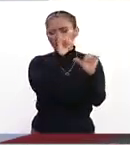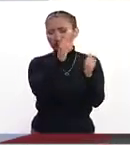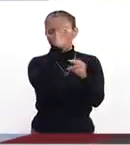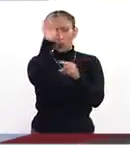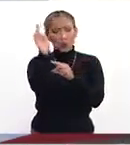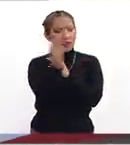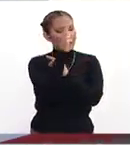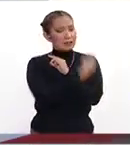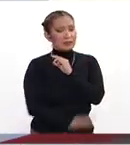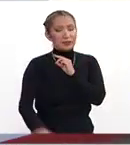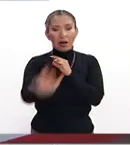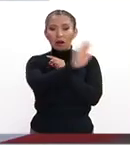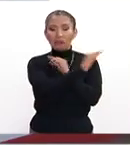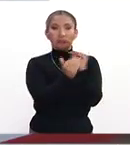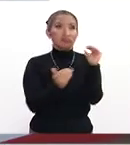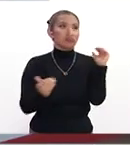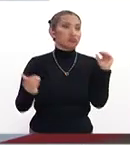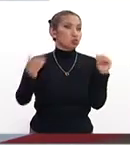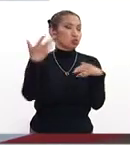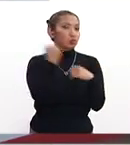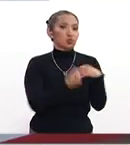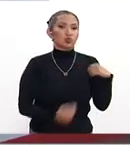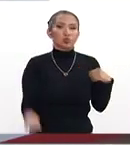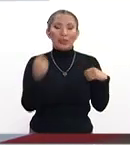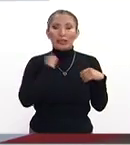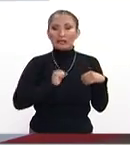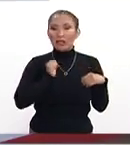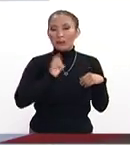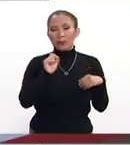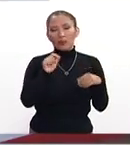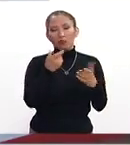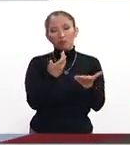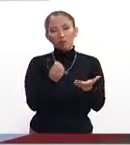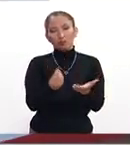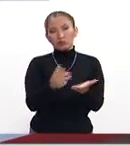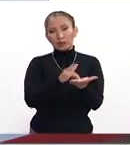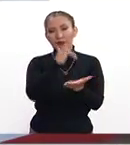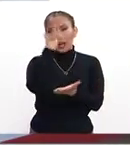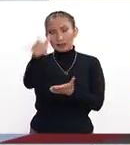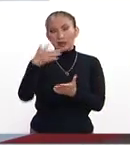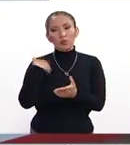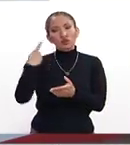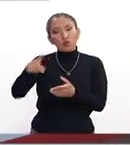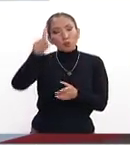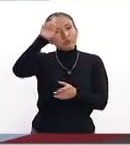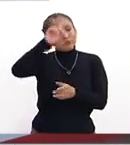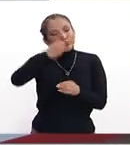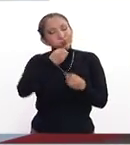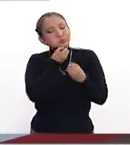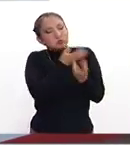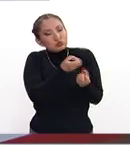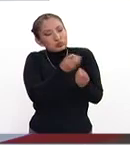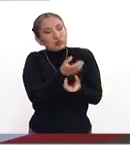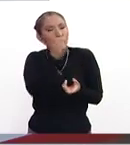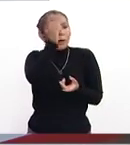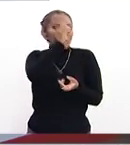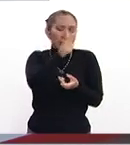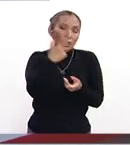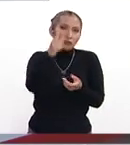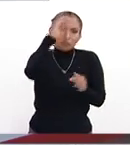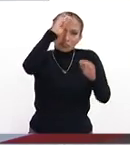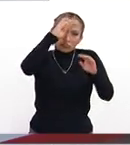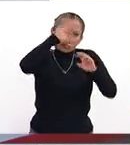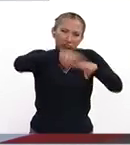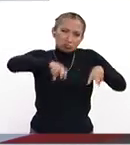universal finalmente, de nuestros grandes artistas del siglo XX. Muchísimas gracias por tus comentarios, tus opiniones